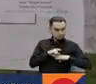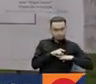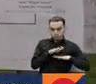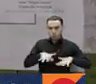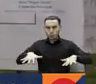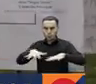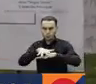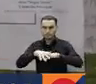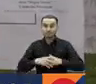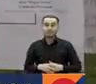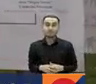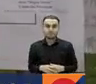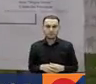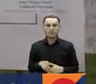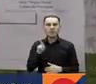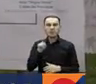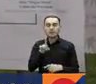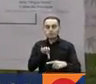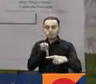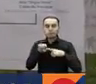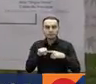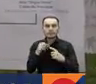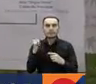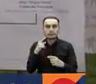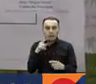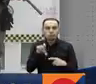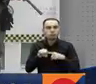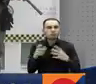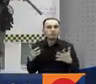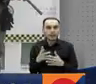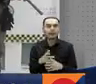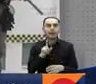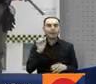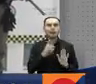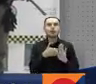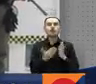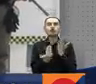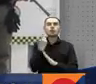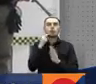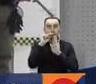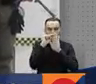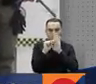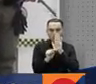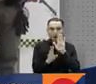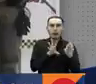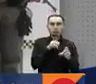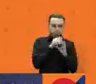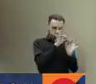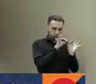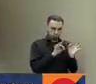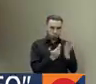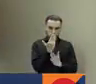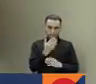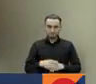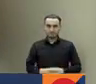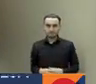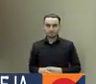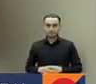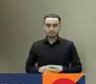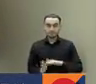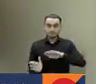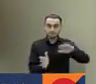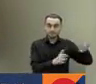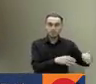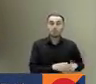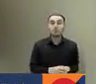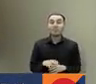Urabá. Esta persona fue capturada y en su poder se encontraron los que serían los nuevos estatutos de la organización criminal. Esteban